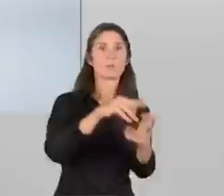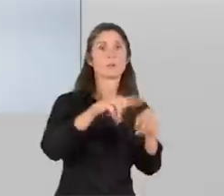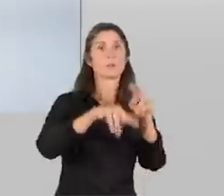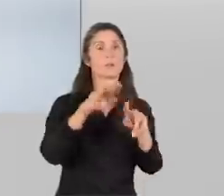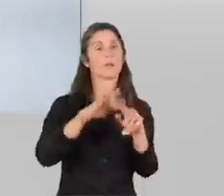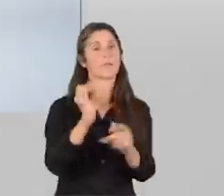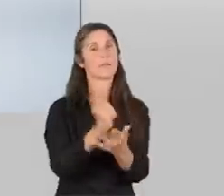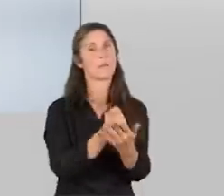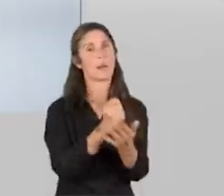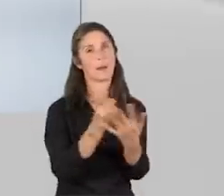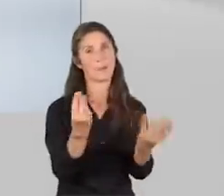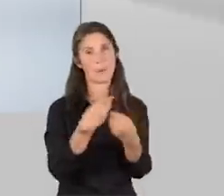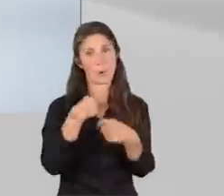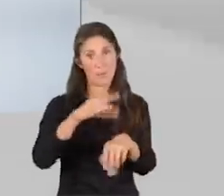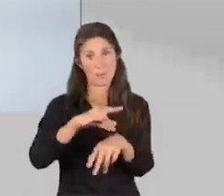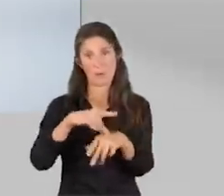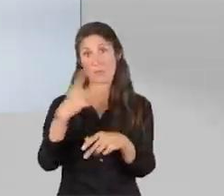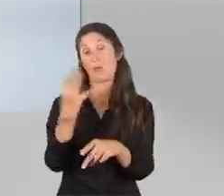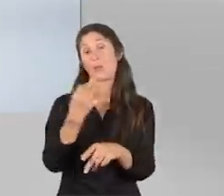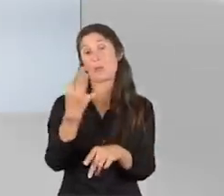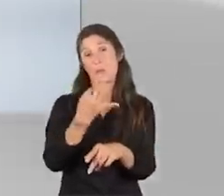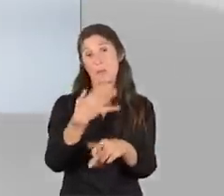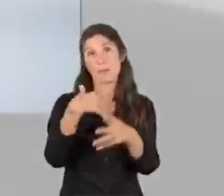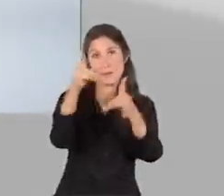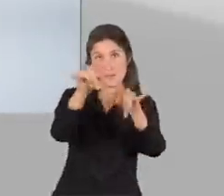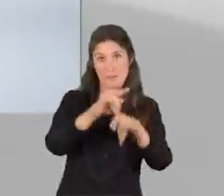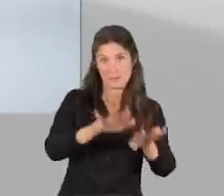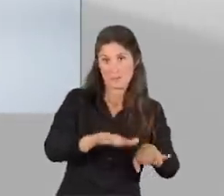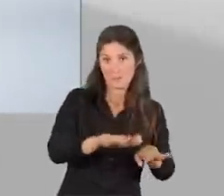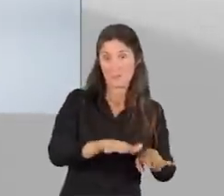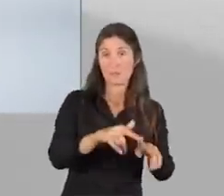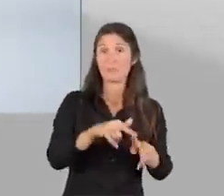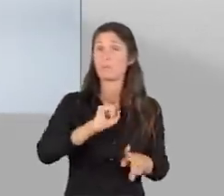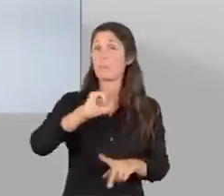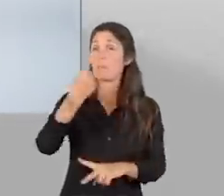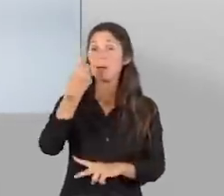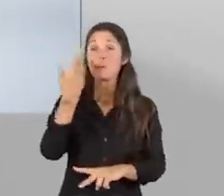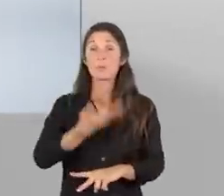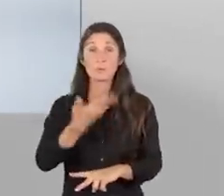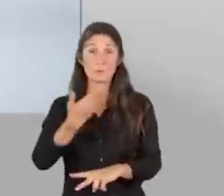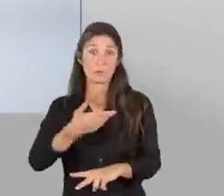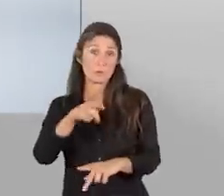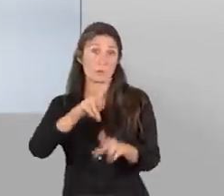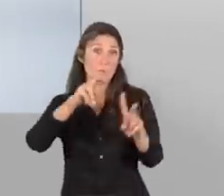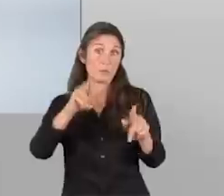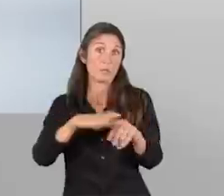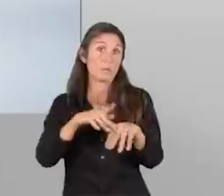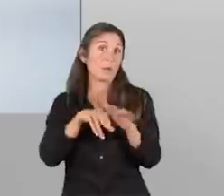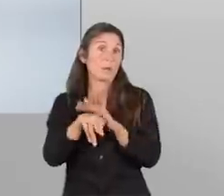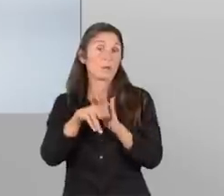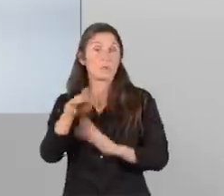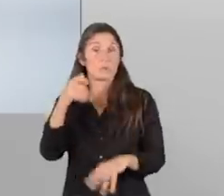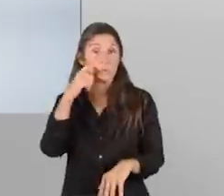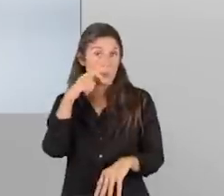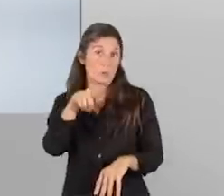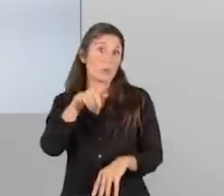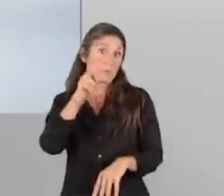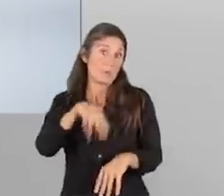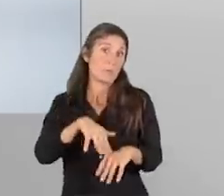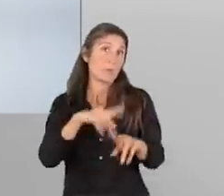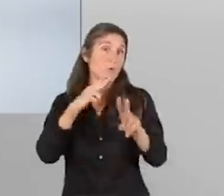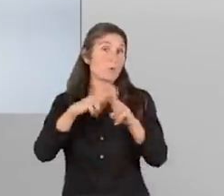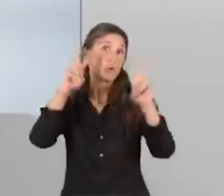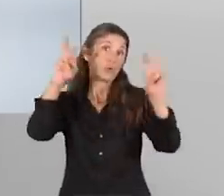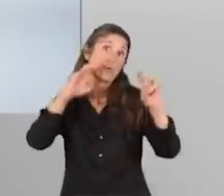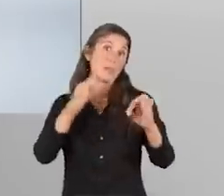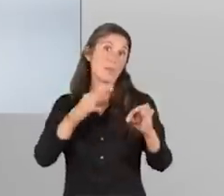que hay que retenerles y lo que lo más importante esto es un tema de recursos humanos Y eso también es gestión es que si